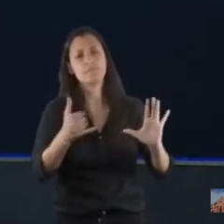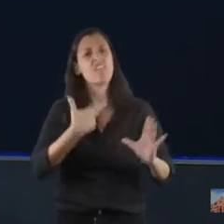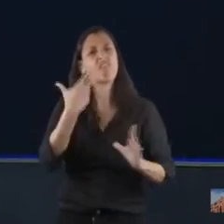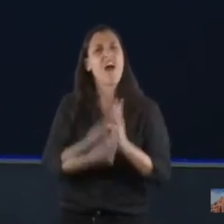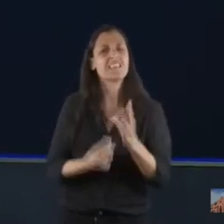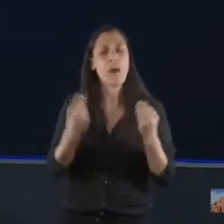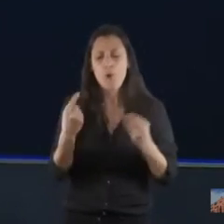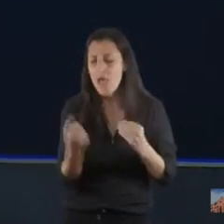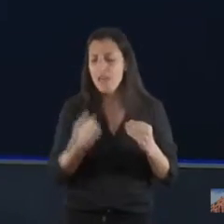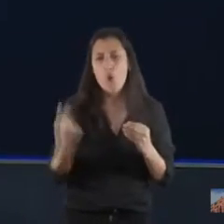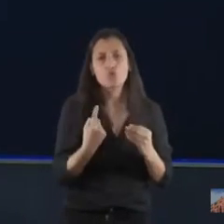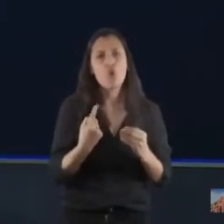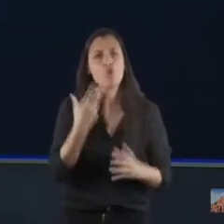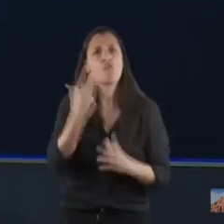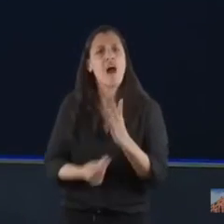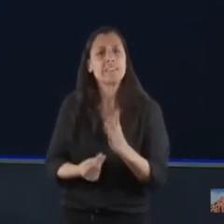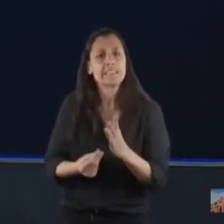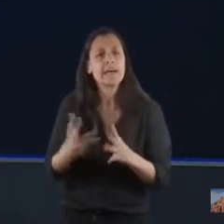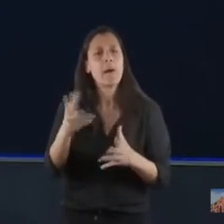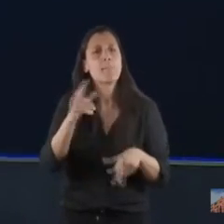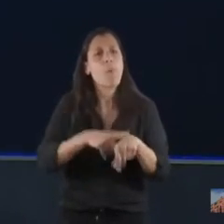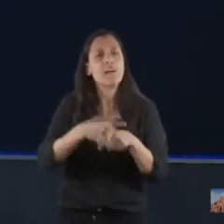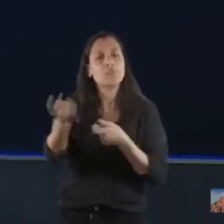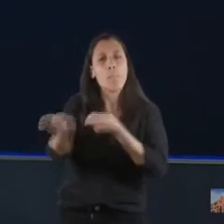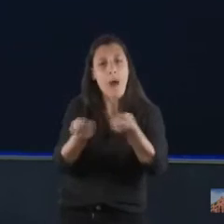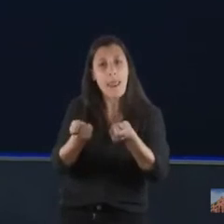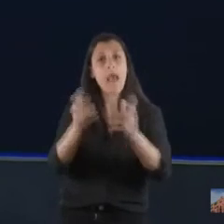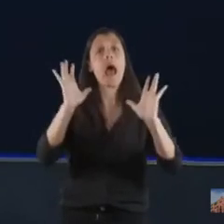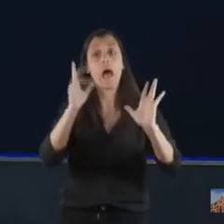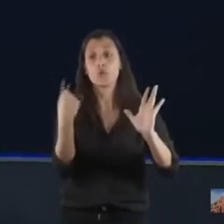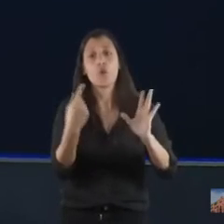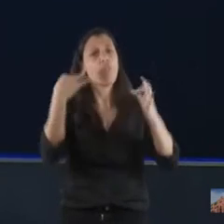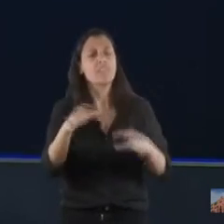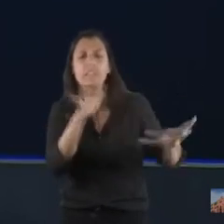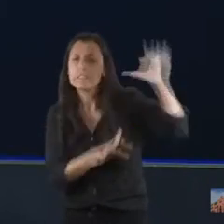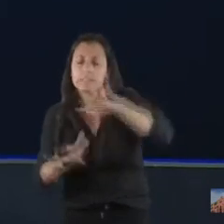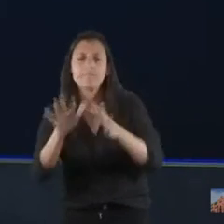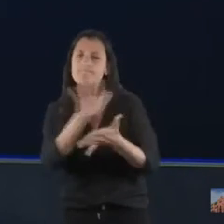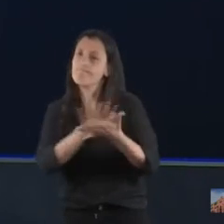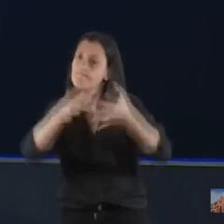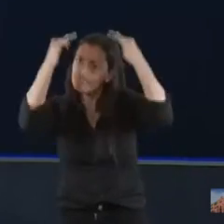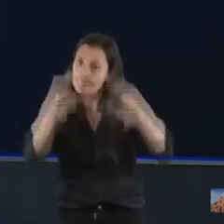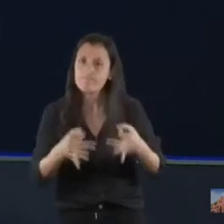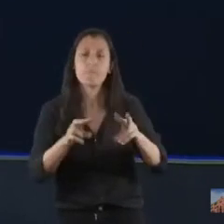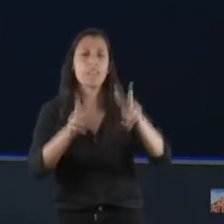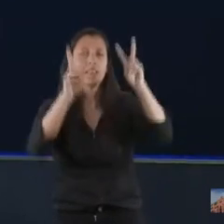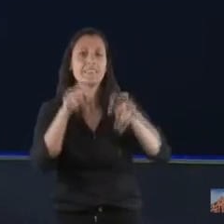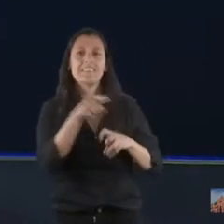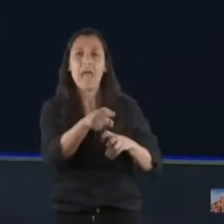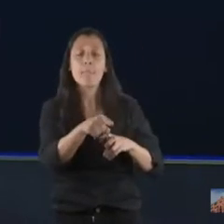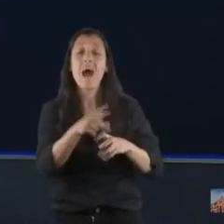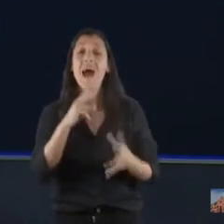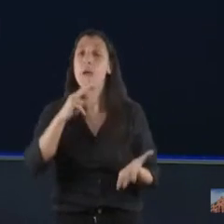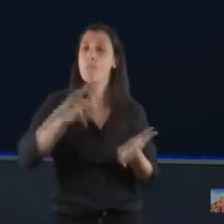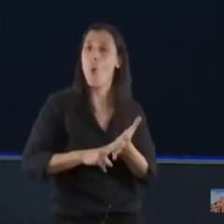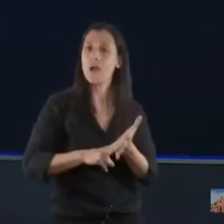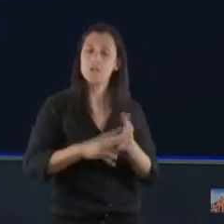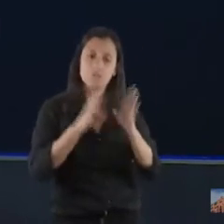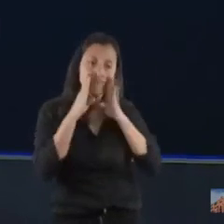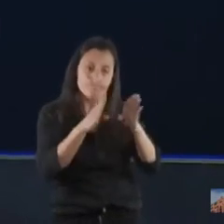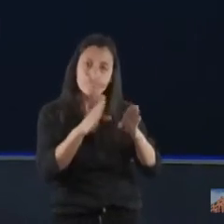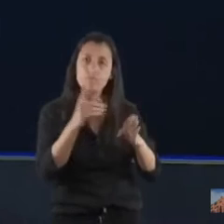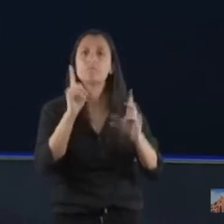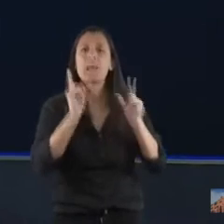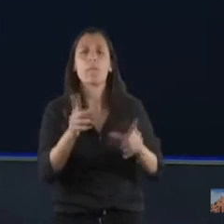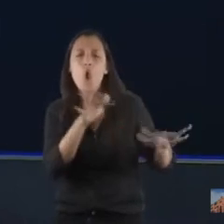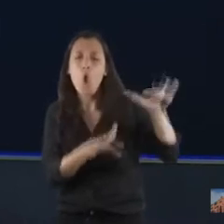administradores y en todo caso plantear orden en materia fiscal plantear orden